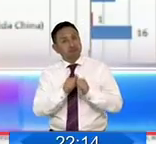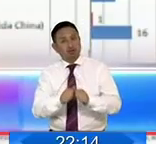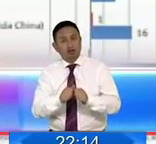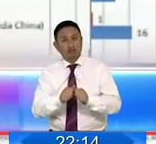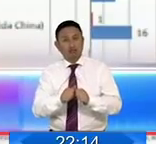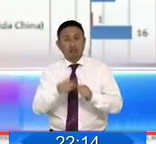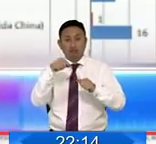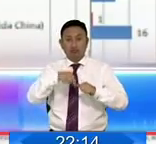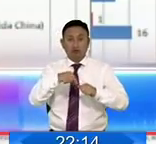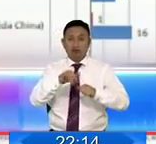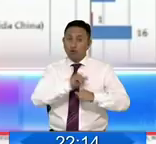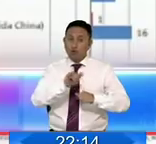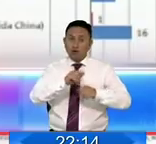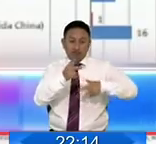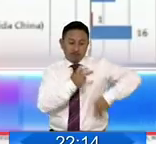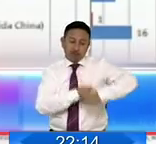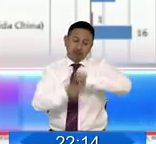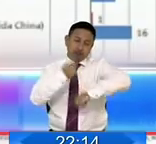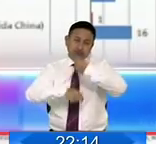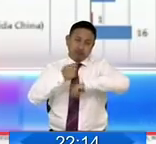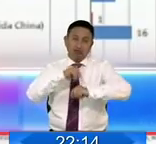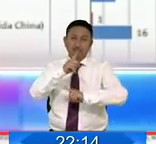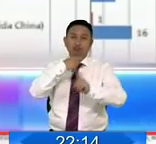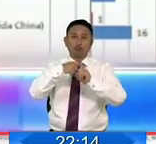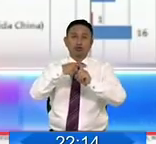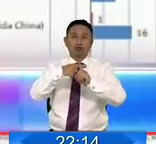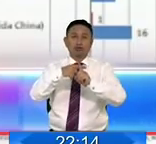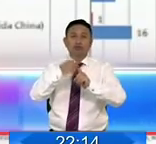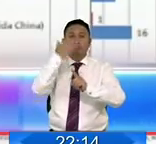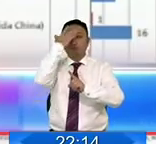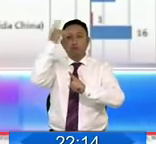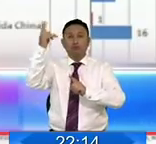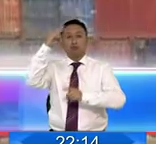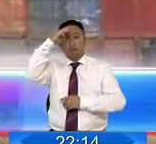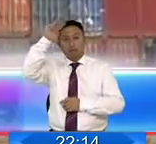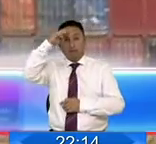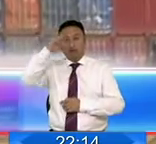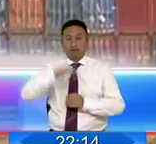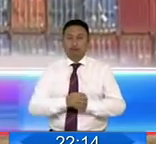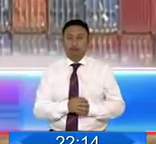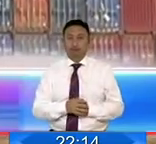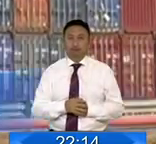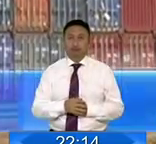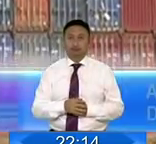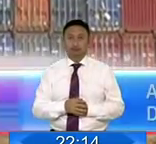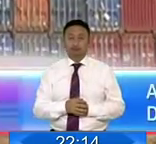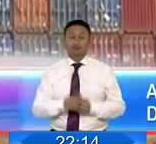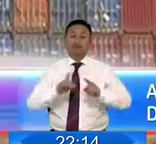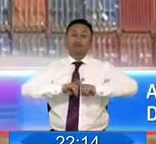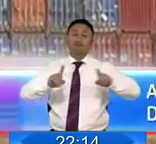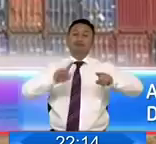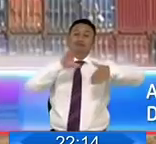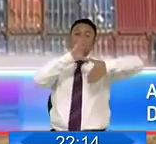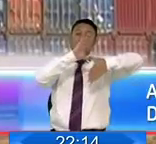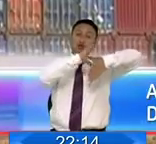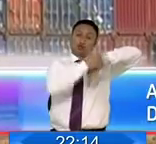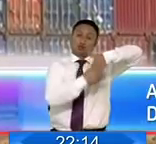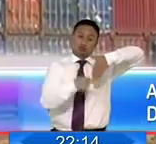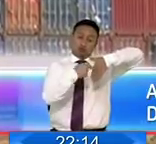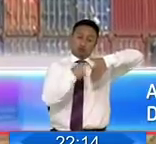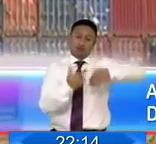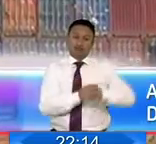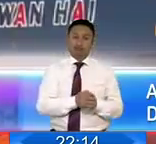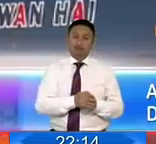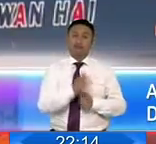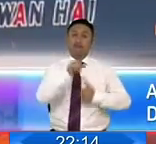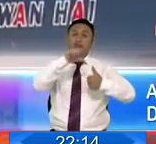región se mantiene positiva, sobre todo por México y Centroamérica. A diferencia de América del Sur, en 2019 Centroamérica, el Caribe y